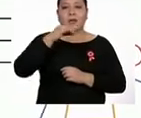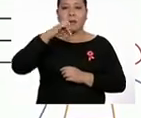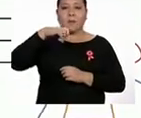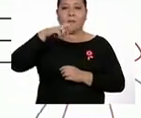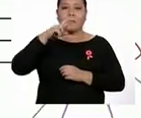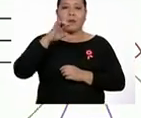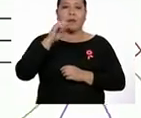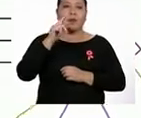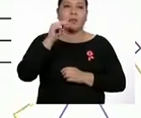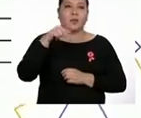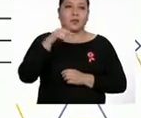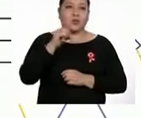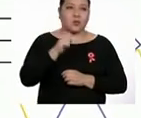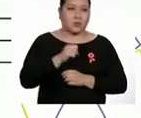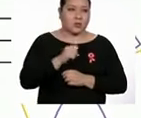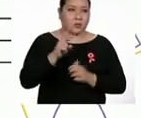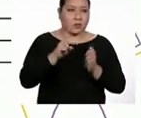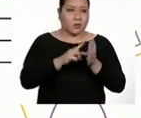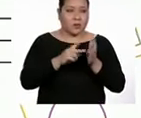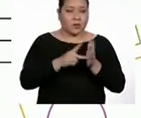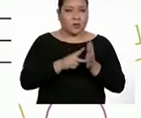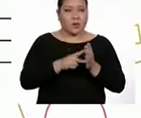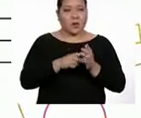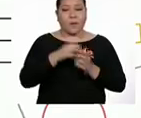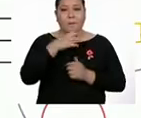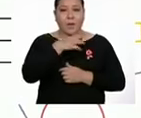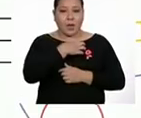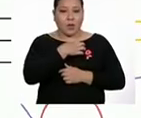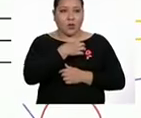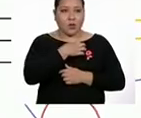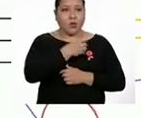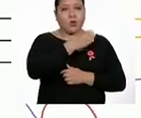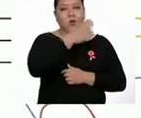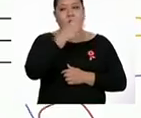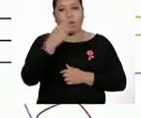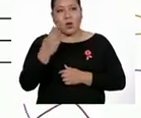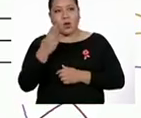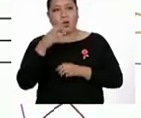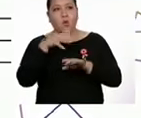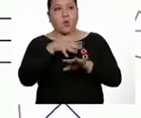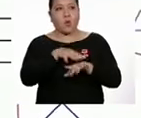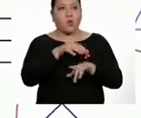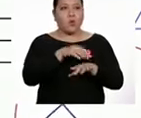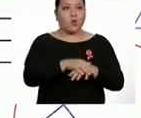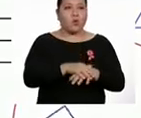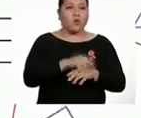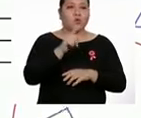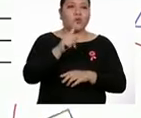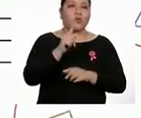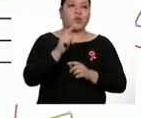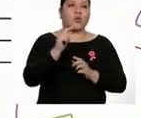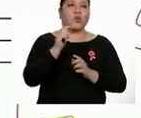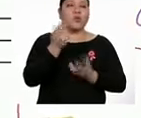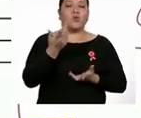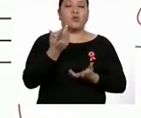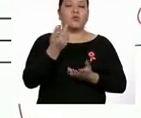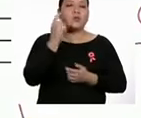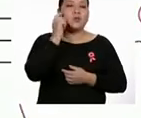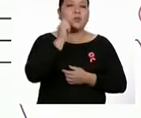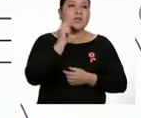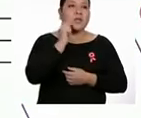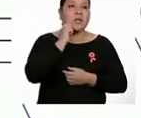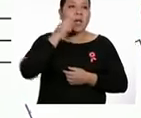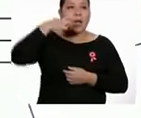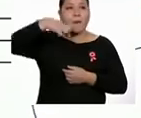Eso quiere decir que en el periodo entre los meses de mayo y julio, tu tía estuvo dentro de las categorías